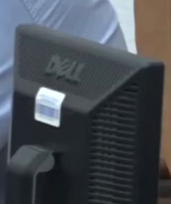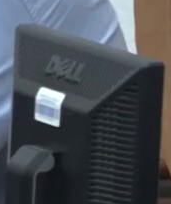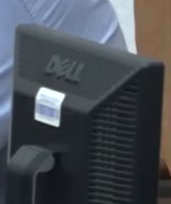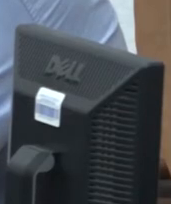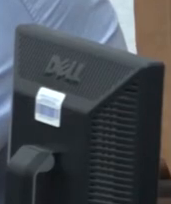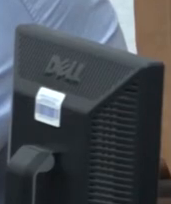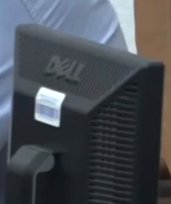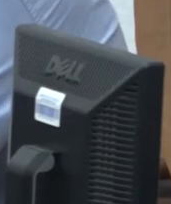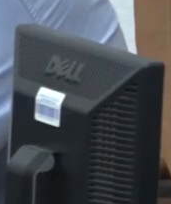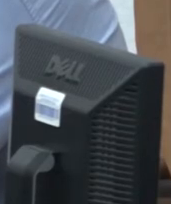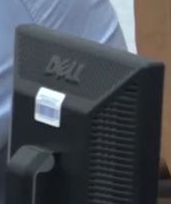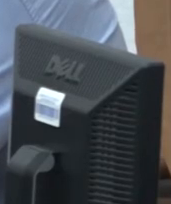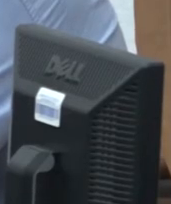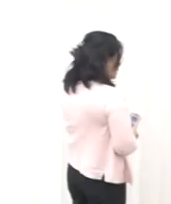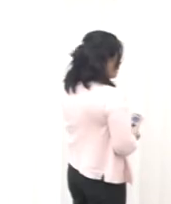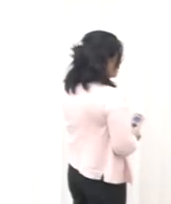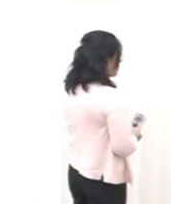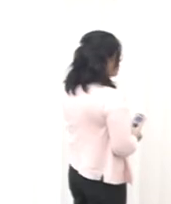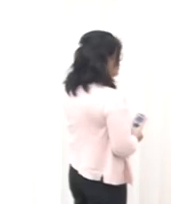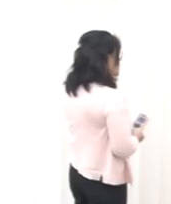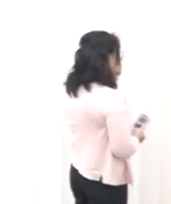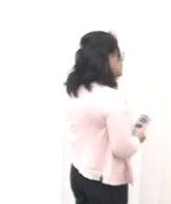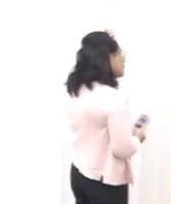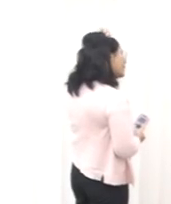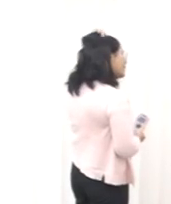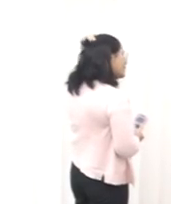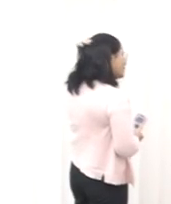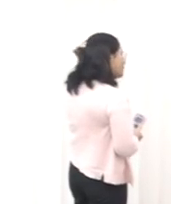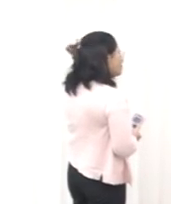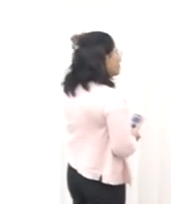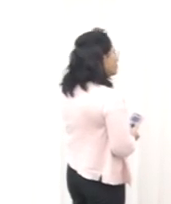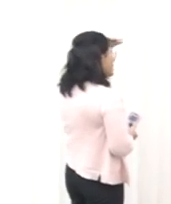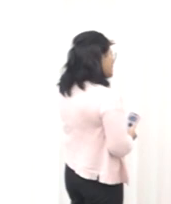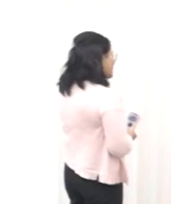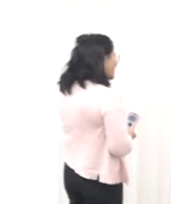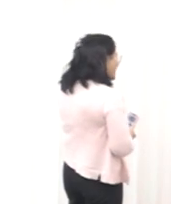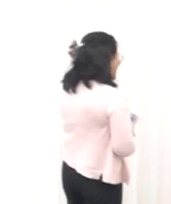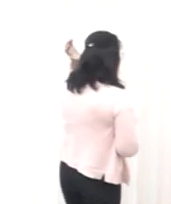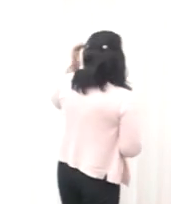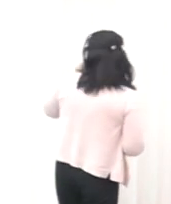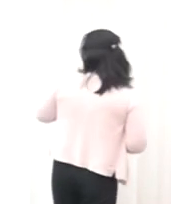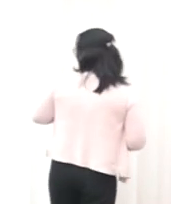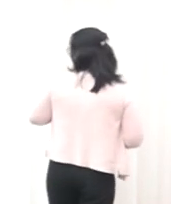a favor y 16 abstenciones. Noticias 12, Darlene Téllez.